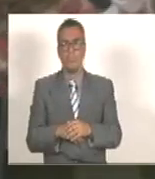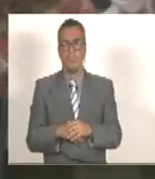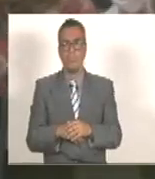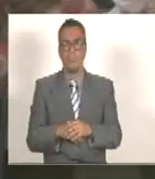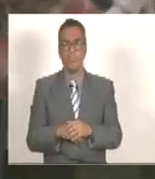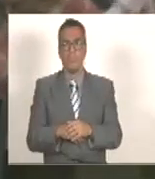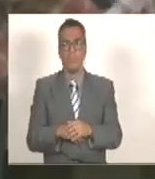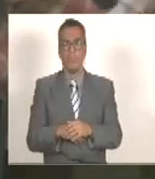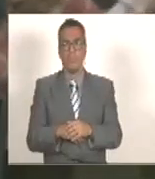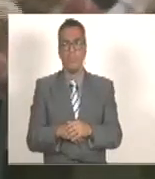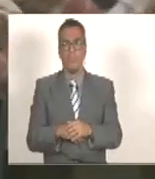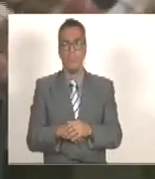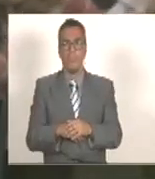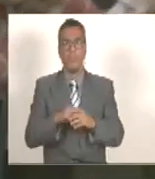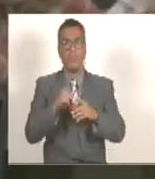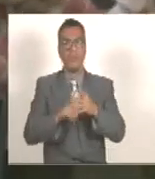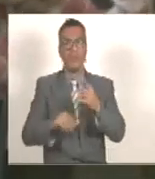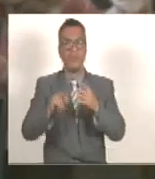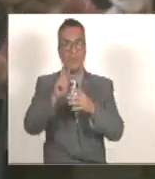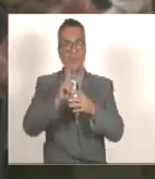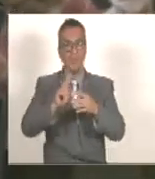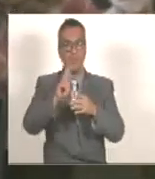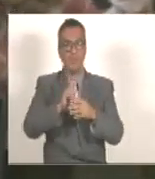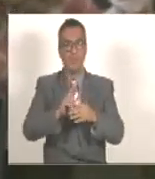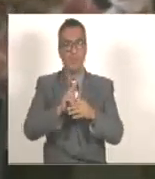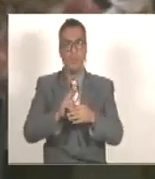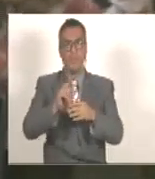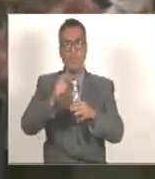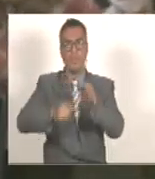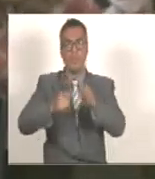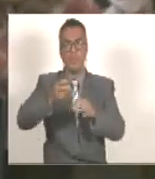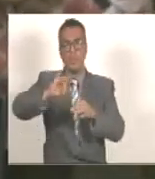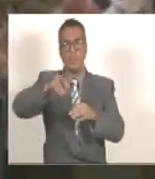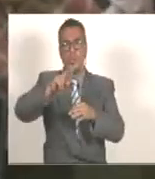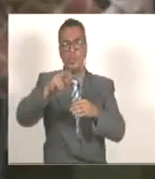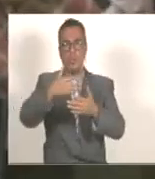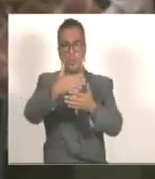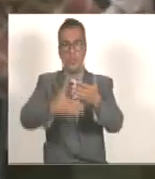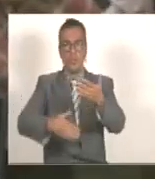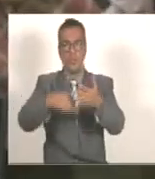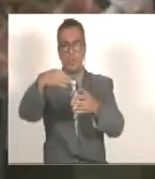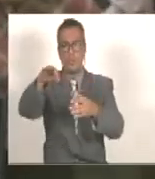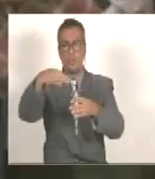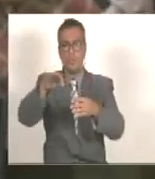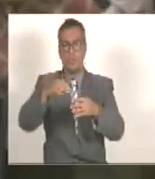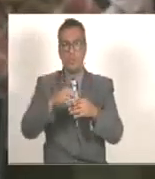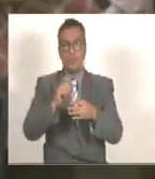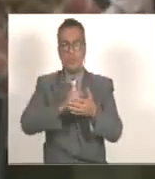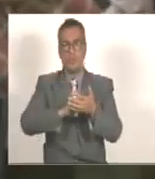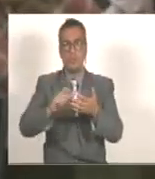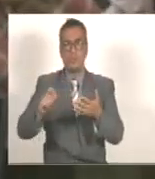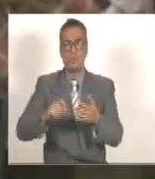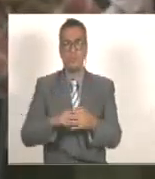Lo recoge en el Utis Possidetis Juris y en las cartas que tengo.